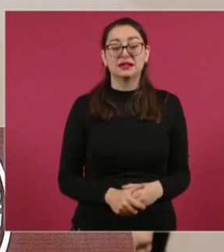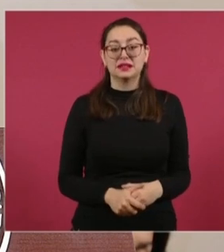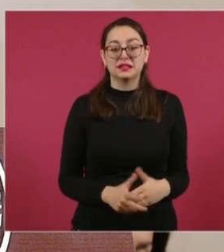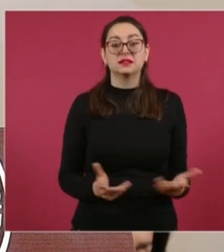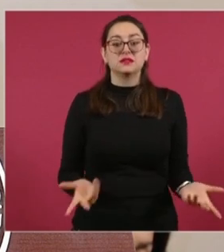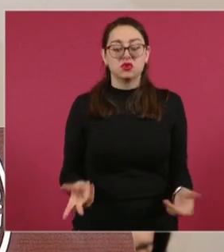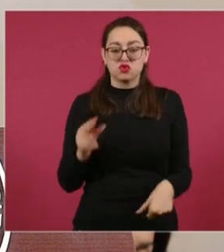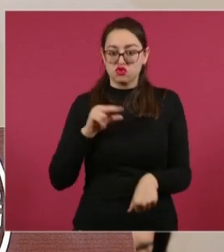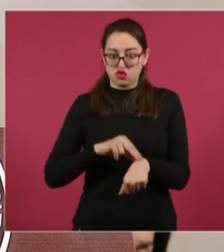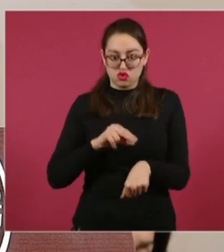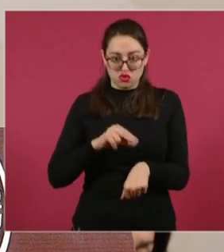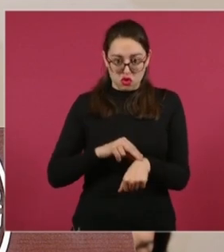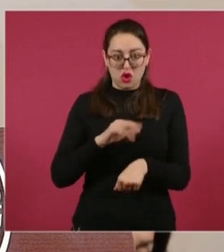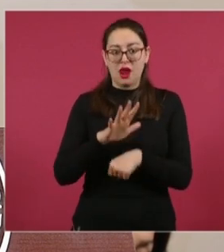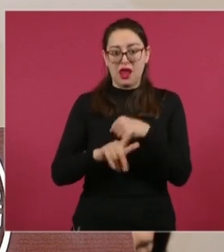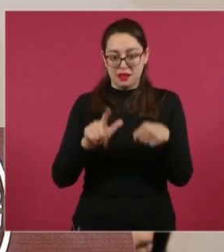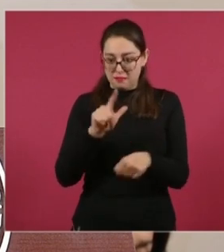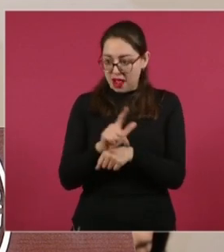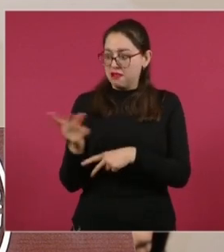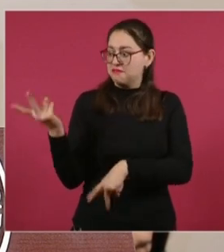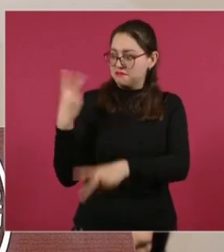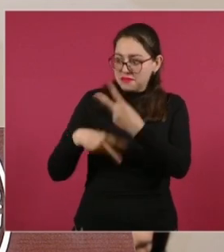los médicos a verlos, o sea,